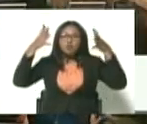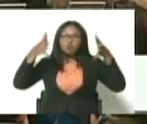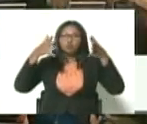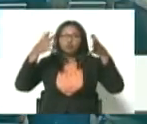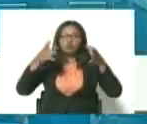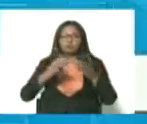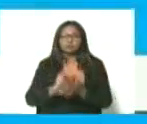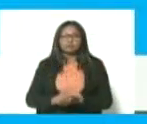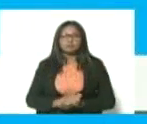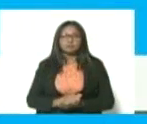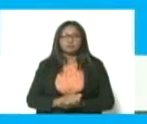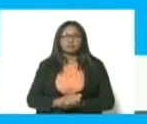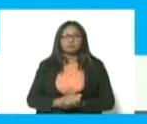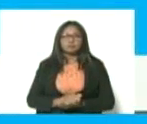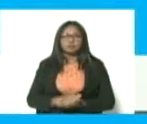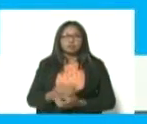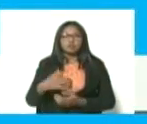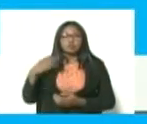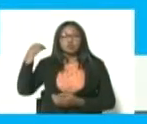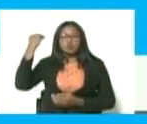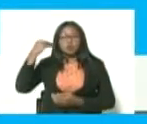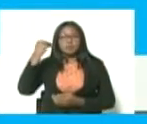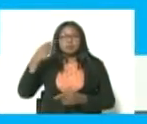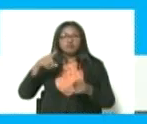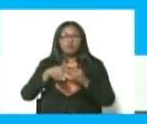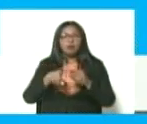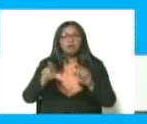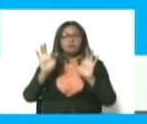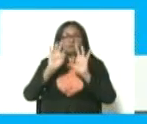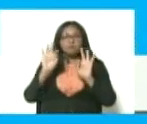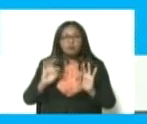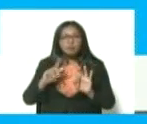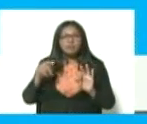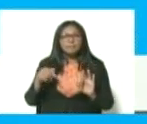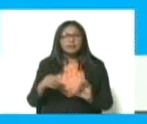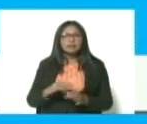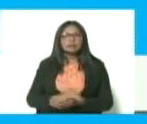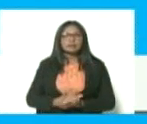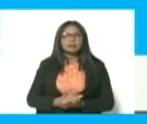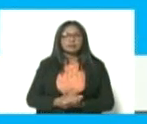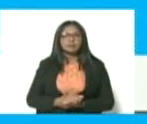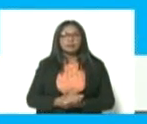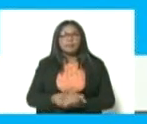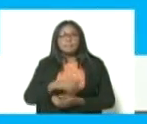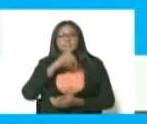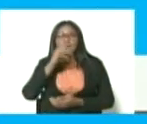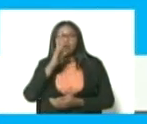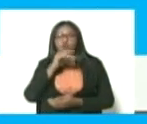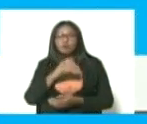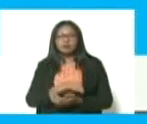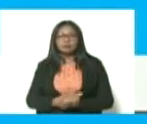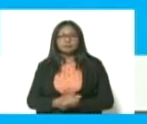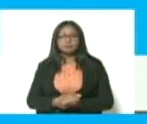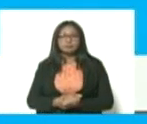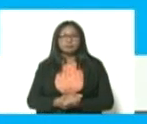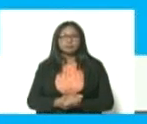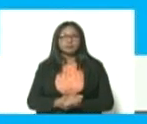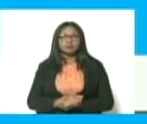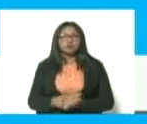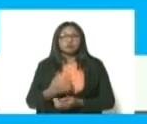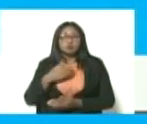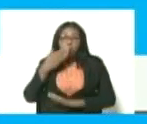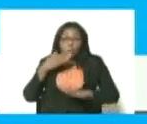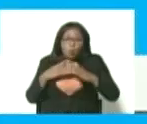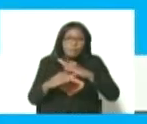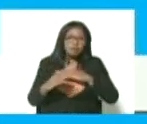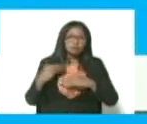parece que en medio de la batalla que tenemos contra sanciones, malo no sería, digo yo, humildemente desde